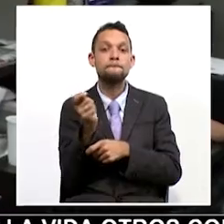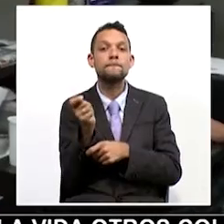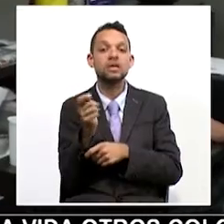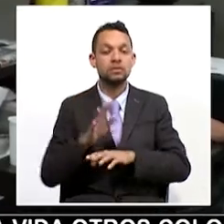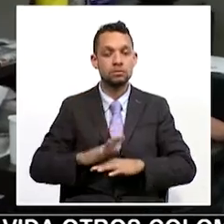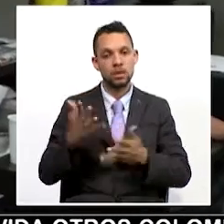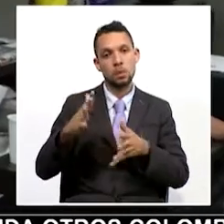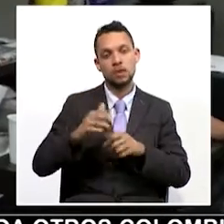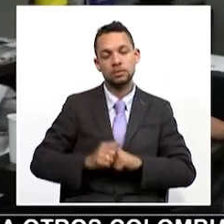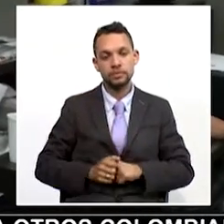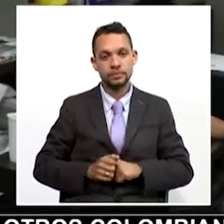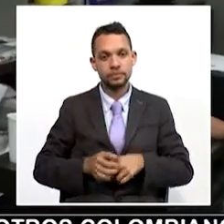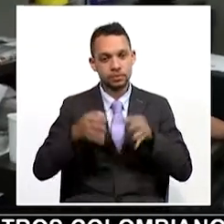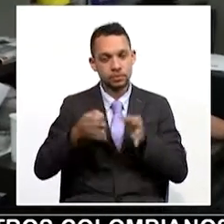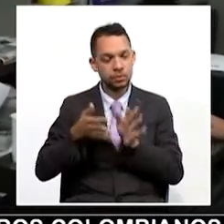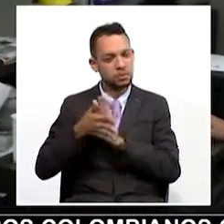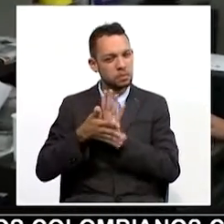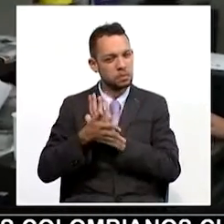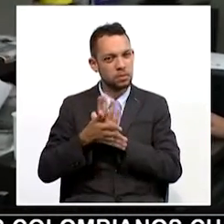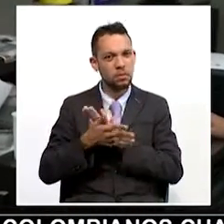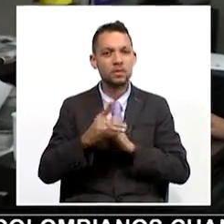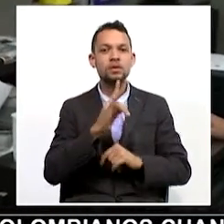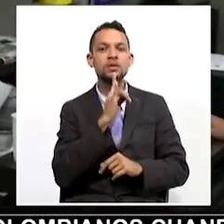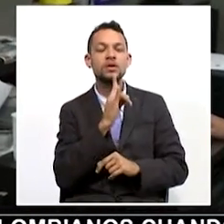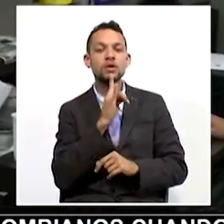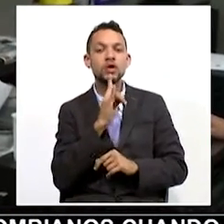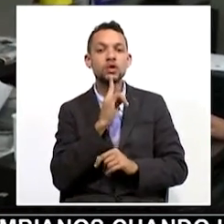menos se deben de llevar a Estados Unidos 2